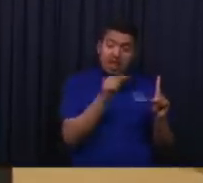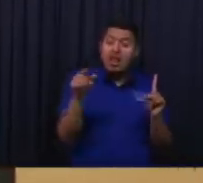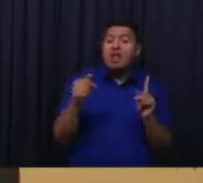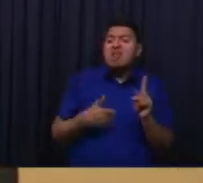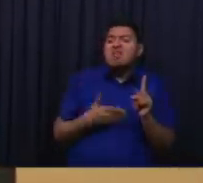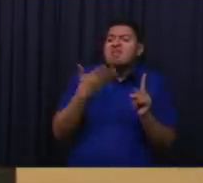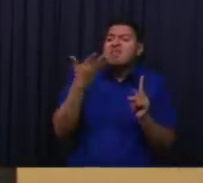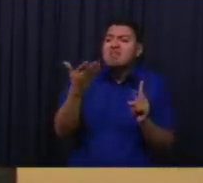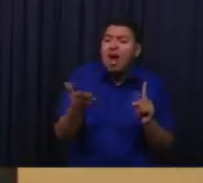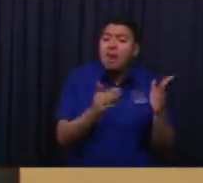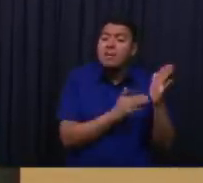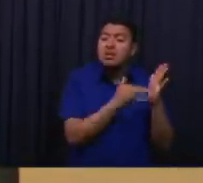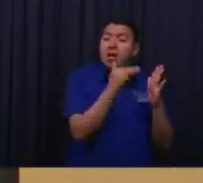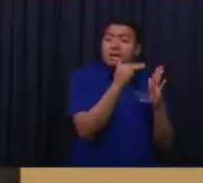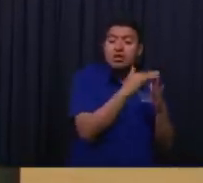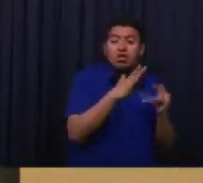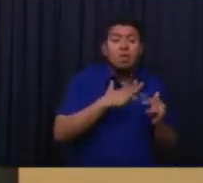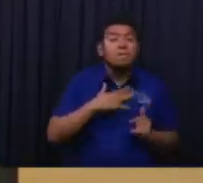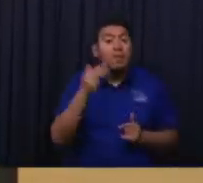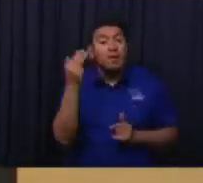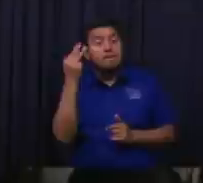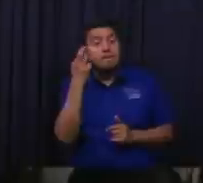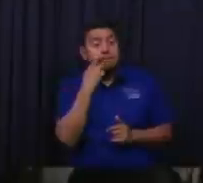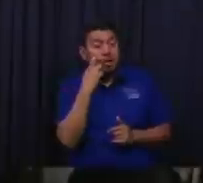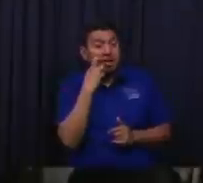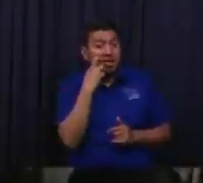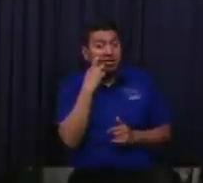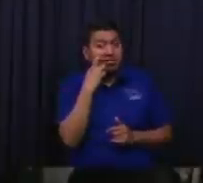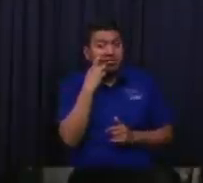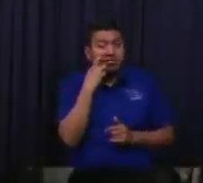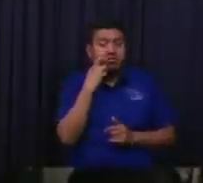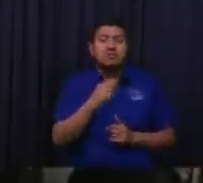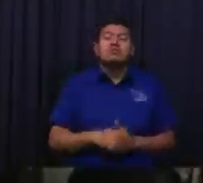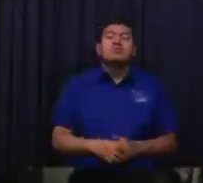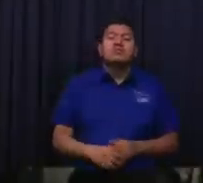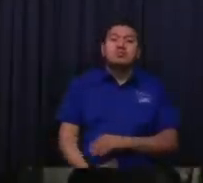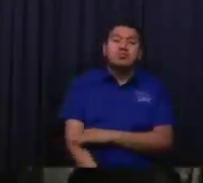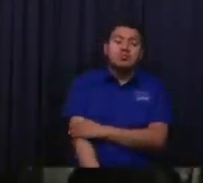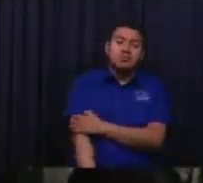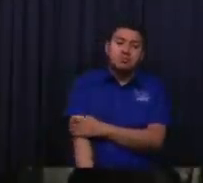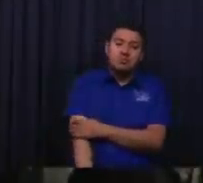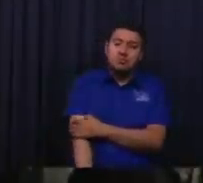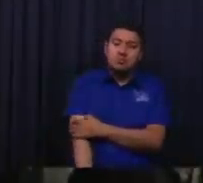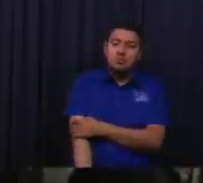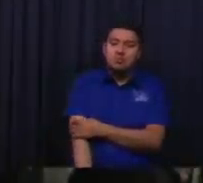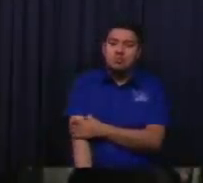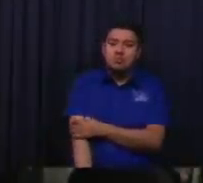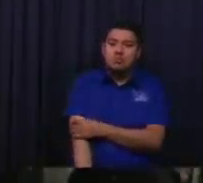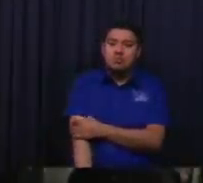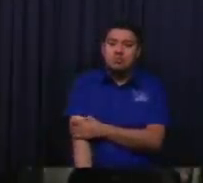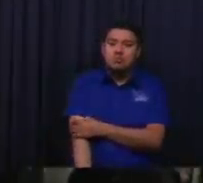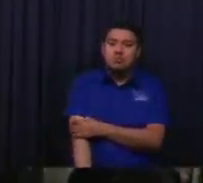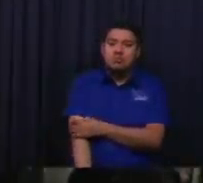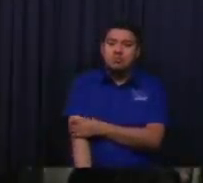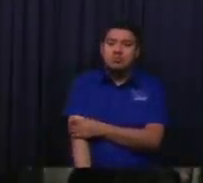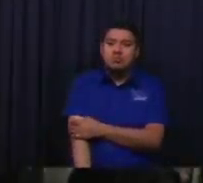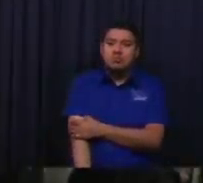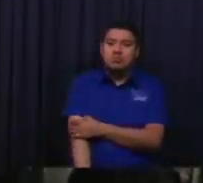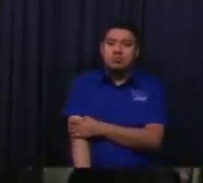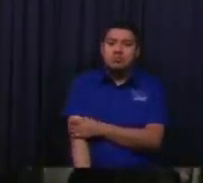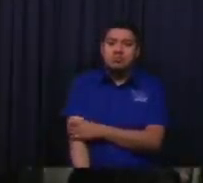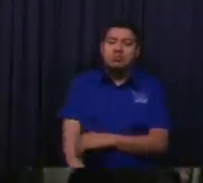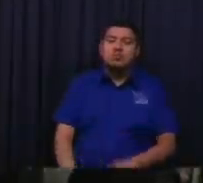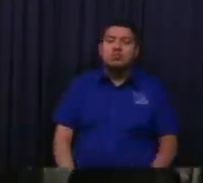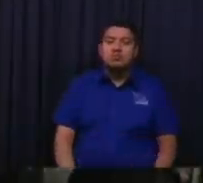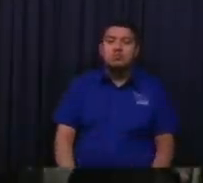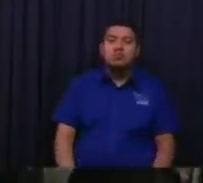Pregunto, ¿alguna vez dejó de cumplir mandamiento del Padre, Señor? ¿Sí o no? No. Entonces ese no lo